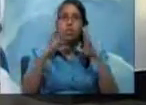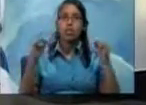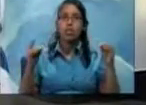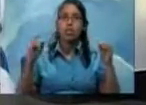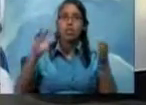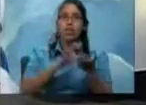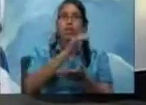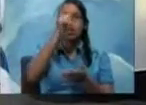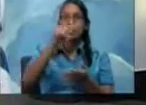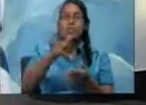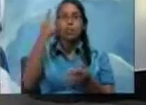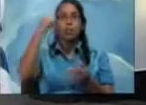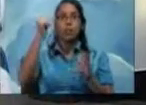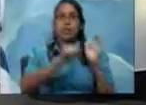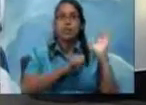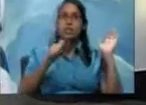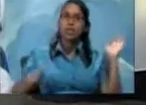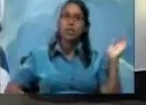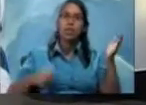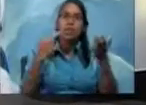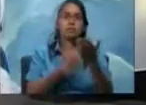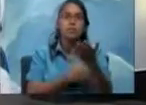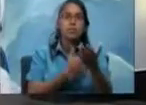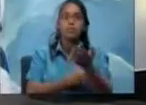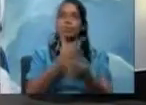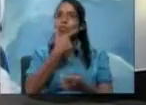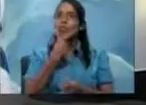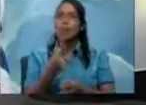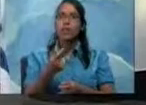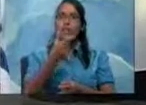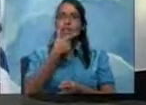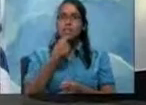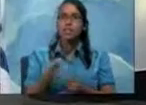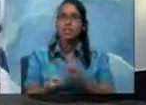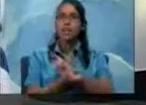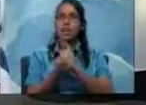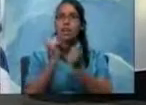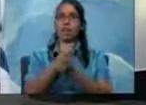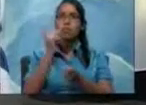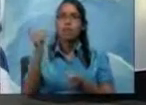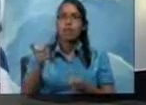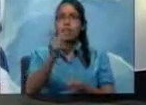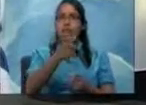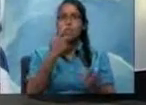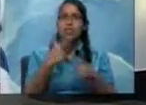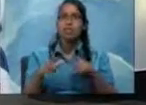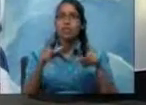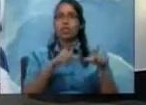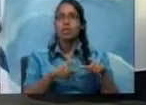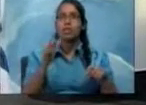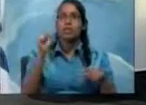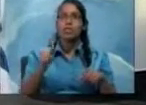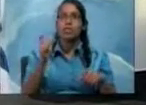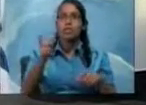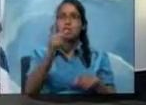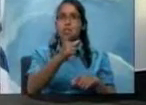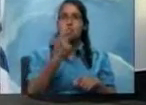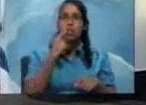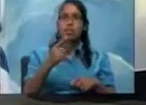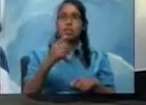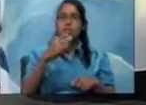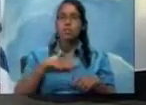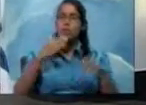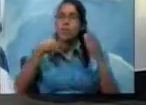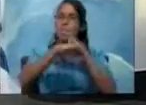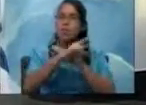Señor Hermano facilito facilito cambia la gente el rumbo si alguien dice me voy a